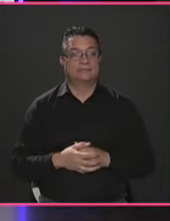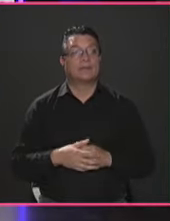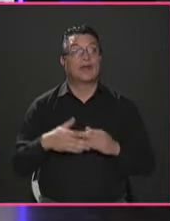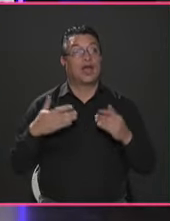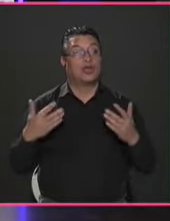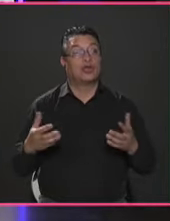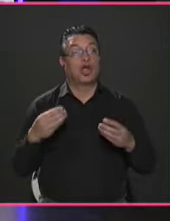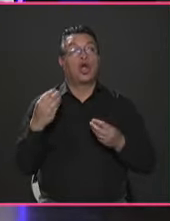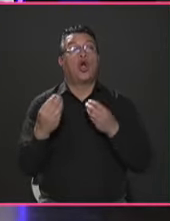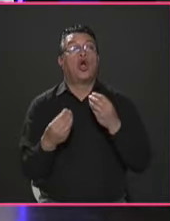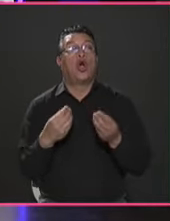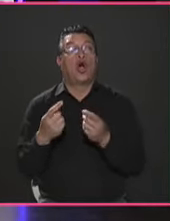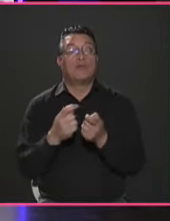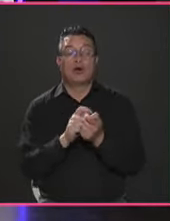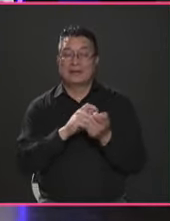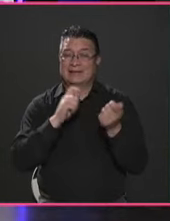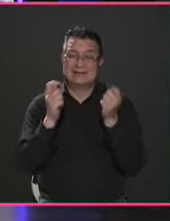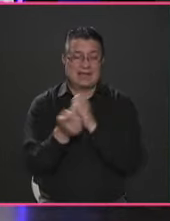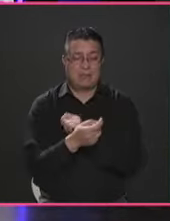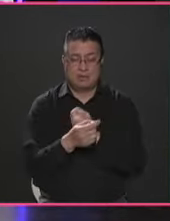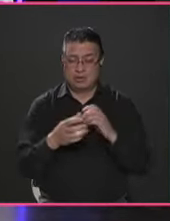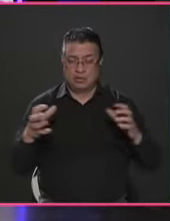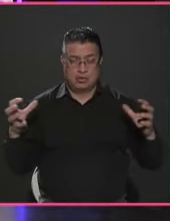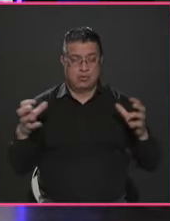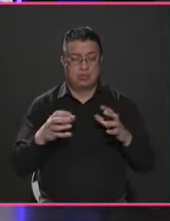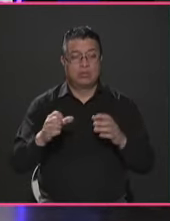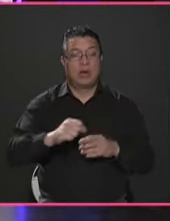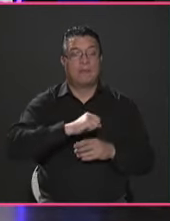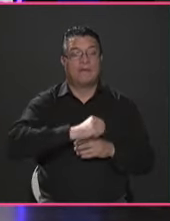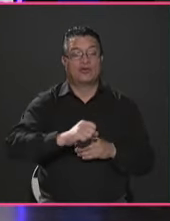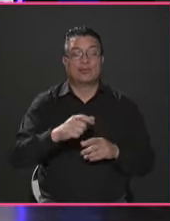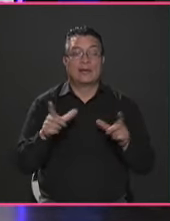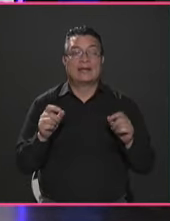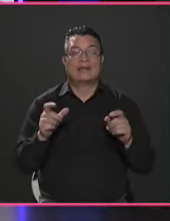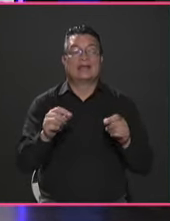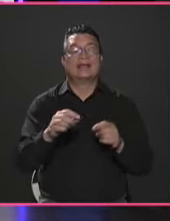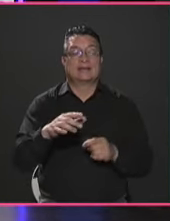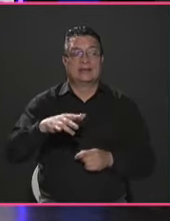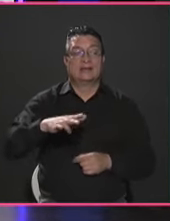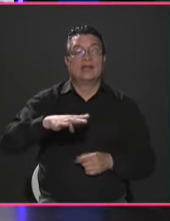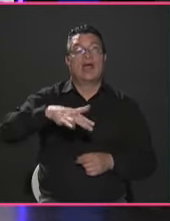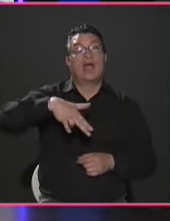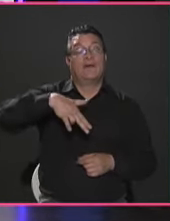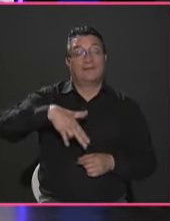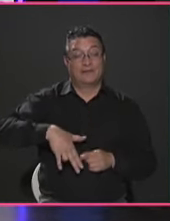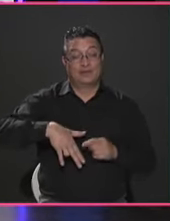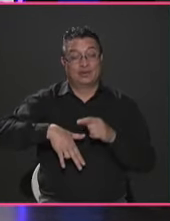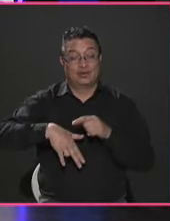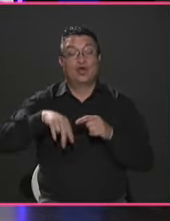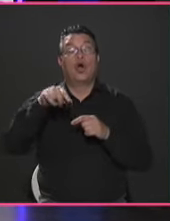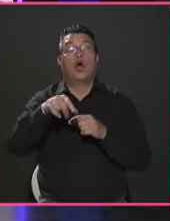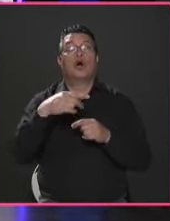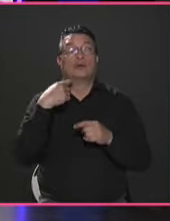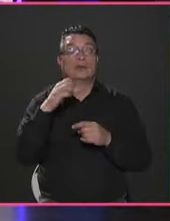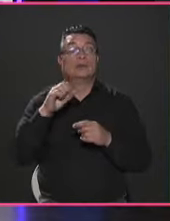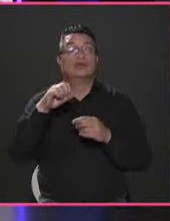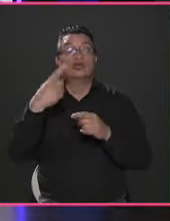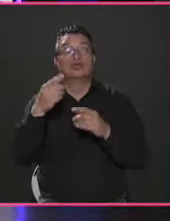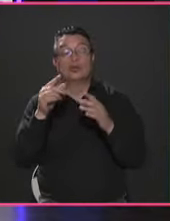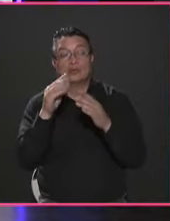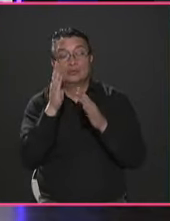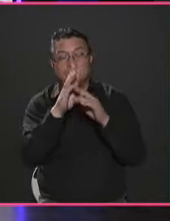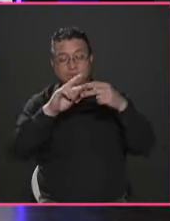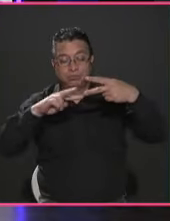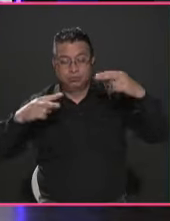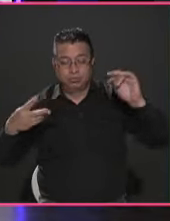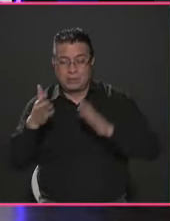entonces Cómo cambiar radicalmente la prevención del cáncer cervicouterino con la secuenciación de tercera generación